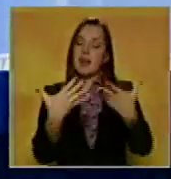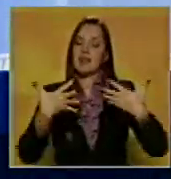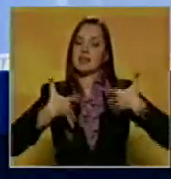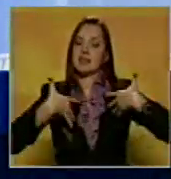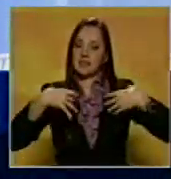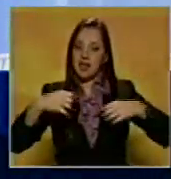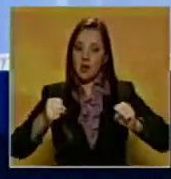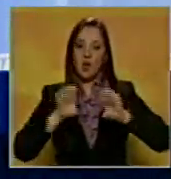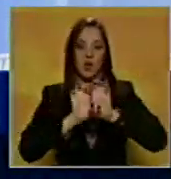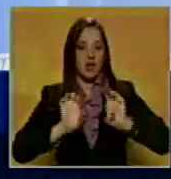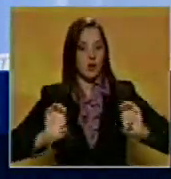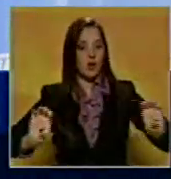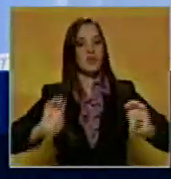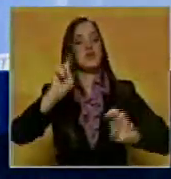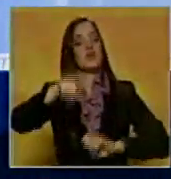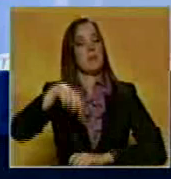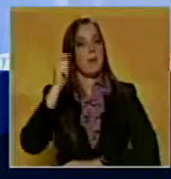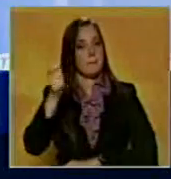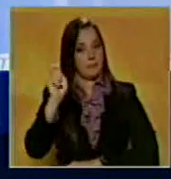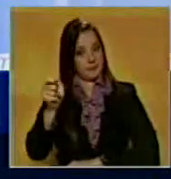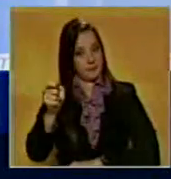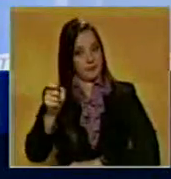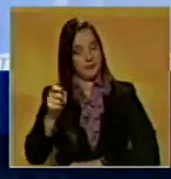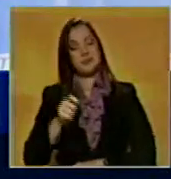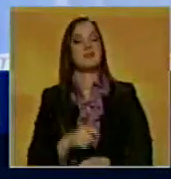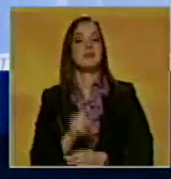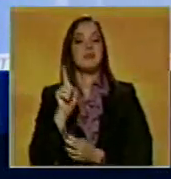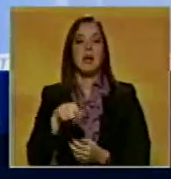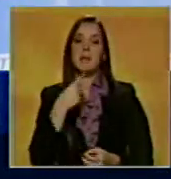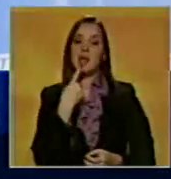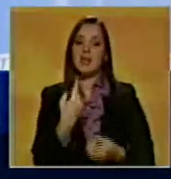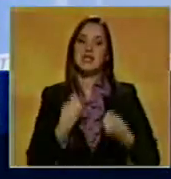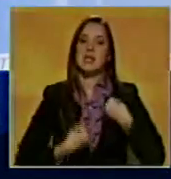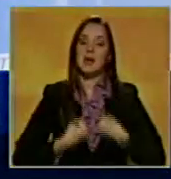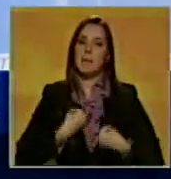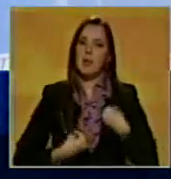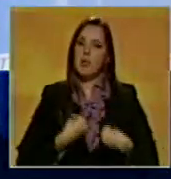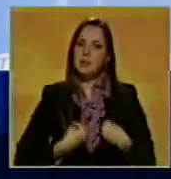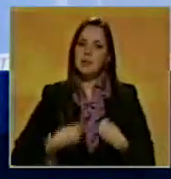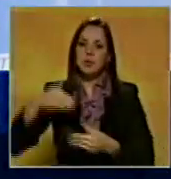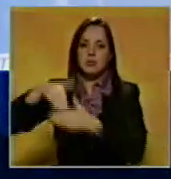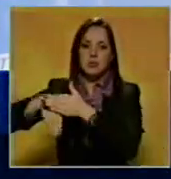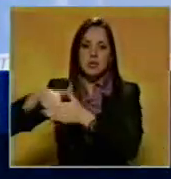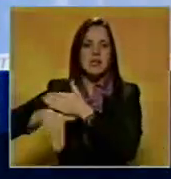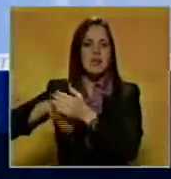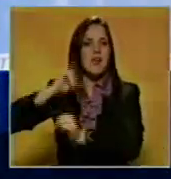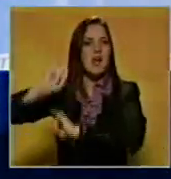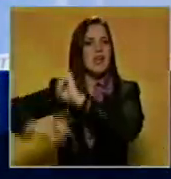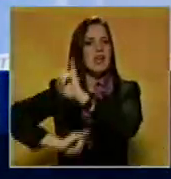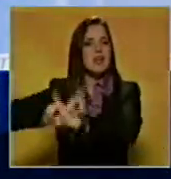y pensiones. Además, manifestó su preocupación por el estado de las reservas internacionales que, según él,